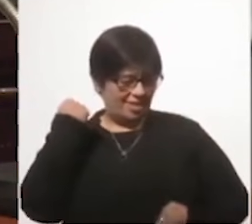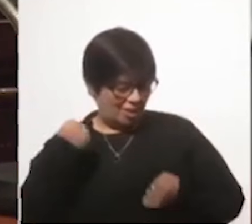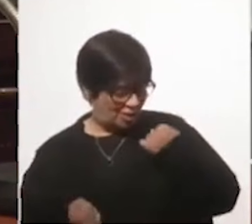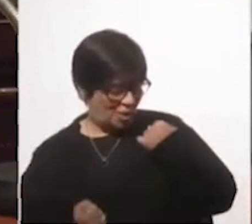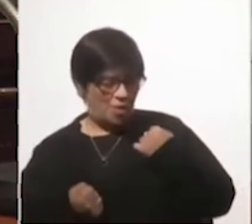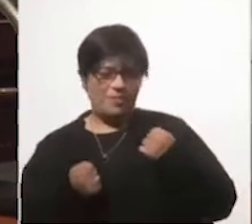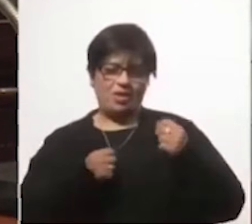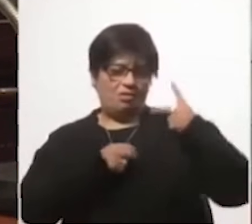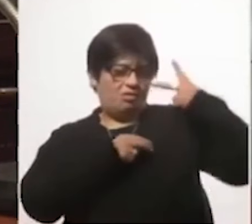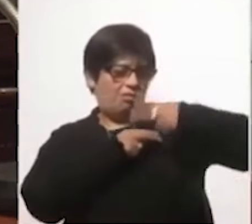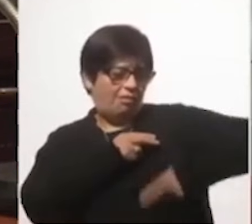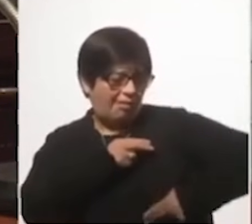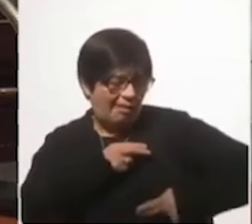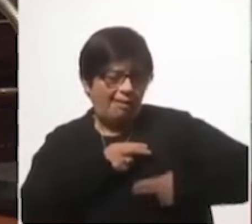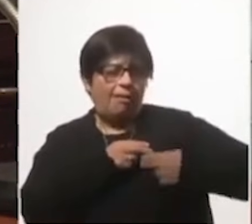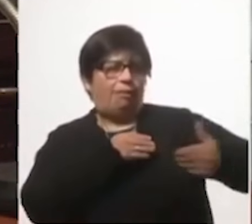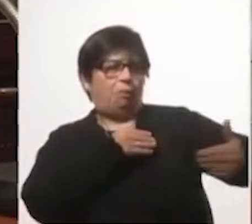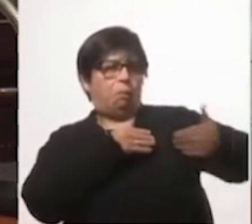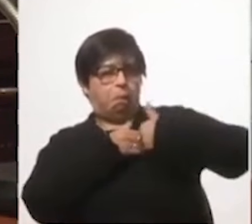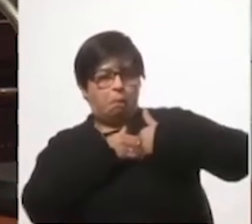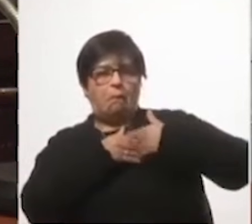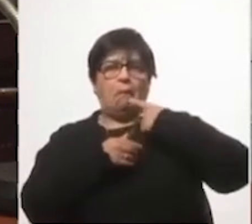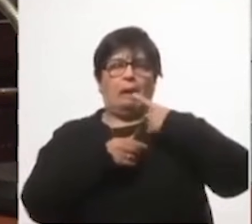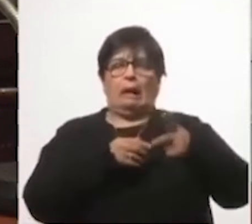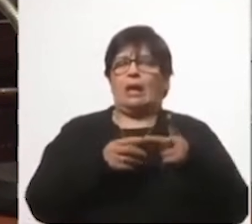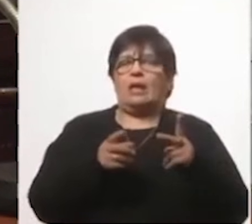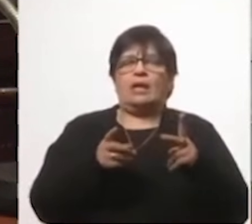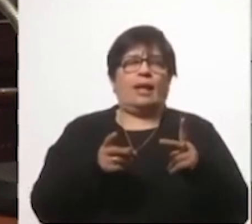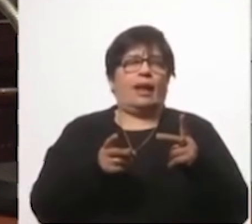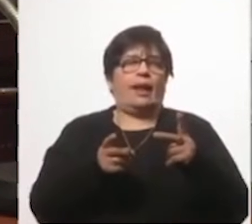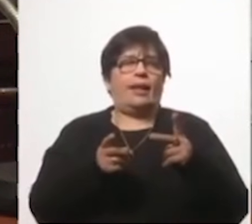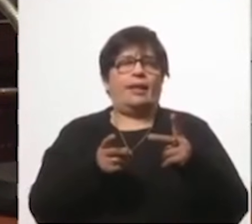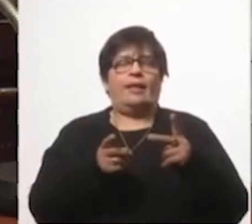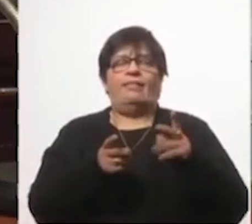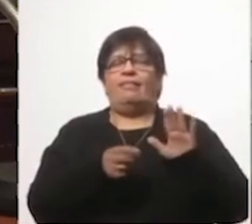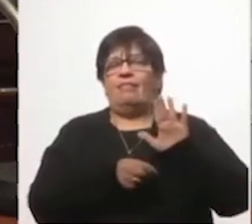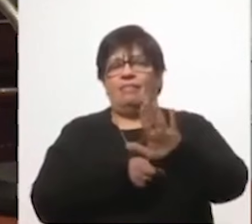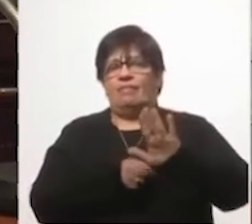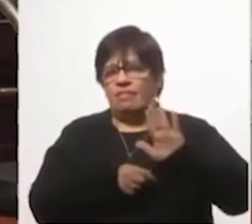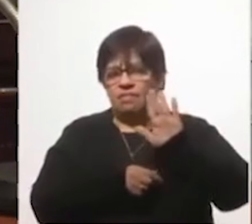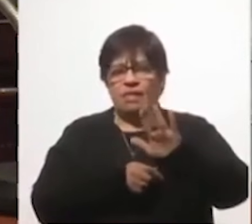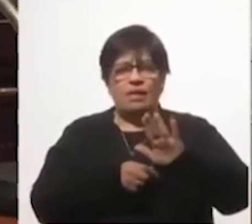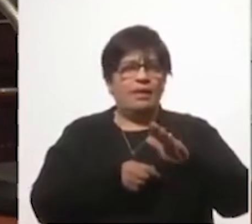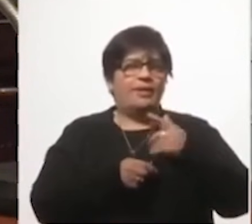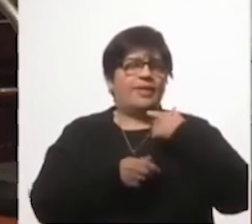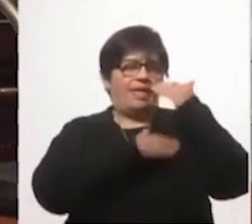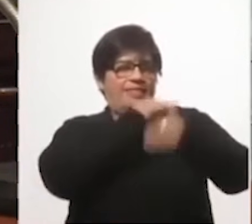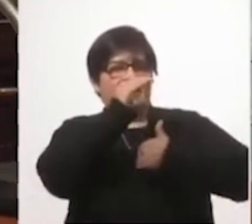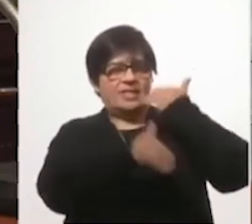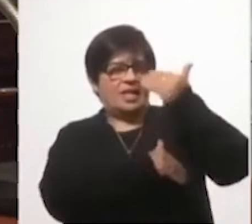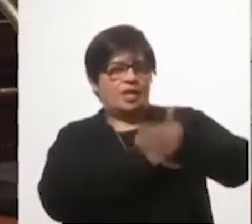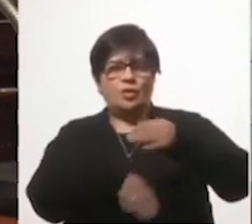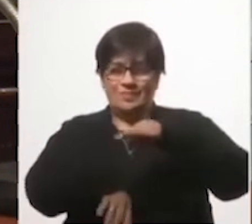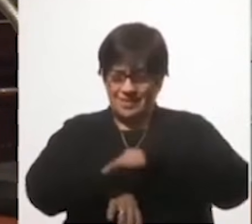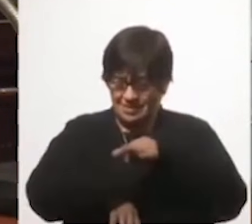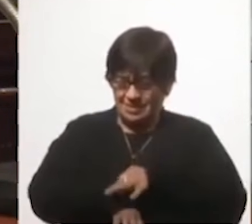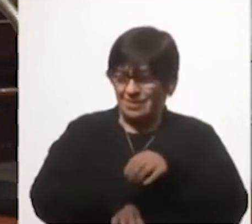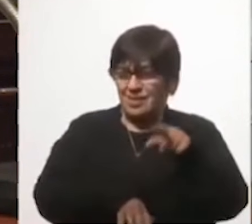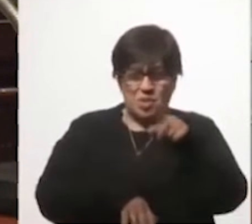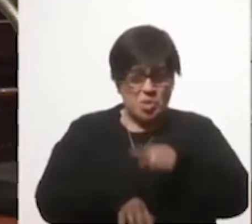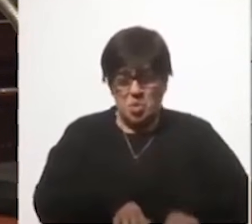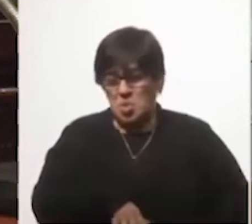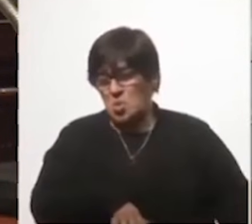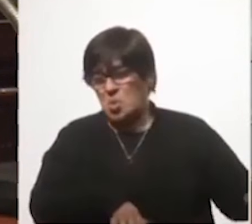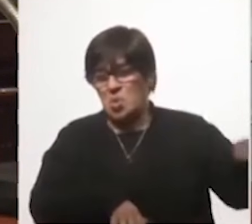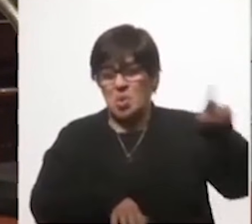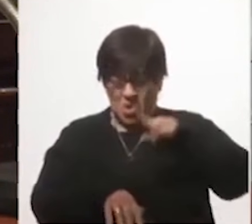el bloqueo, el embargo, poner los adelantos de la medicina,